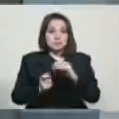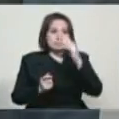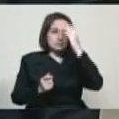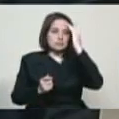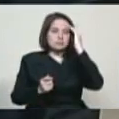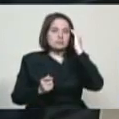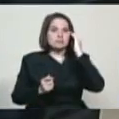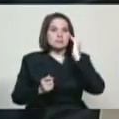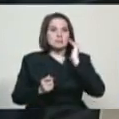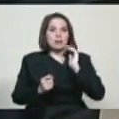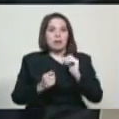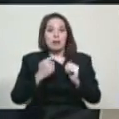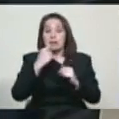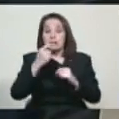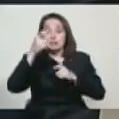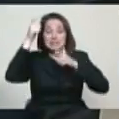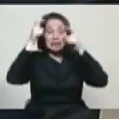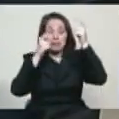Chavismo originario Maduro.